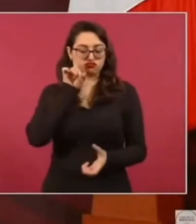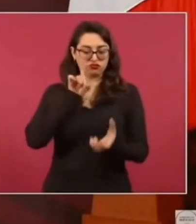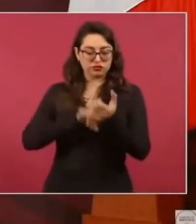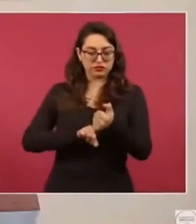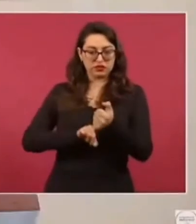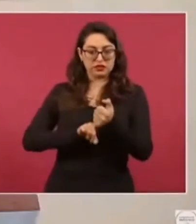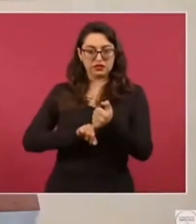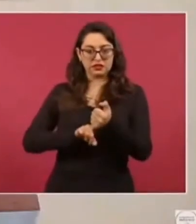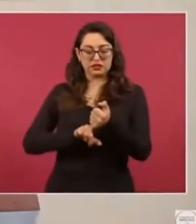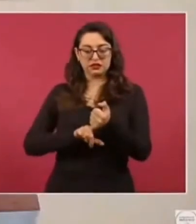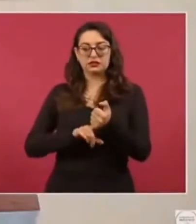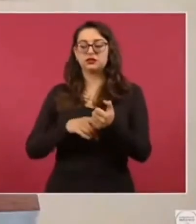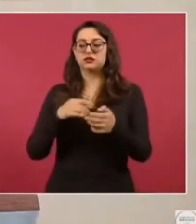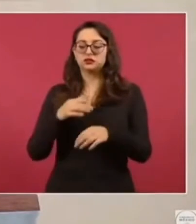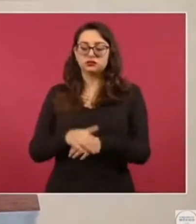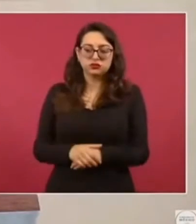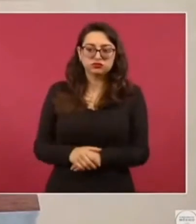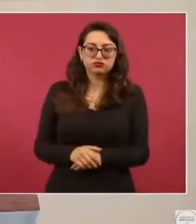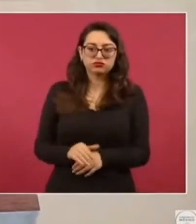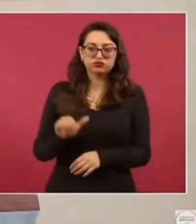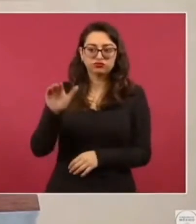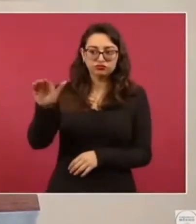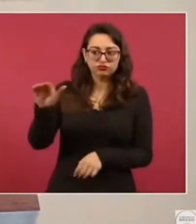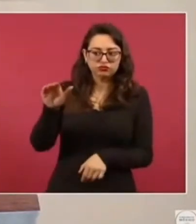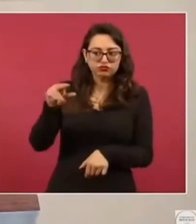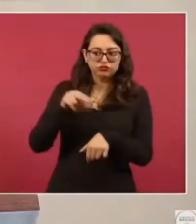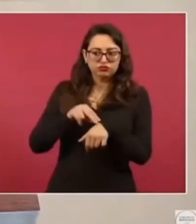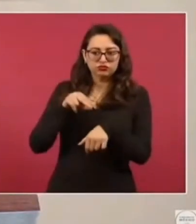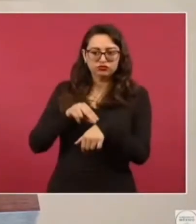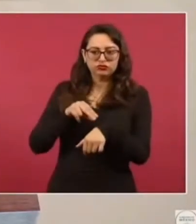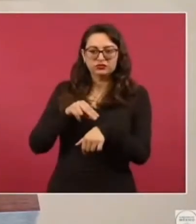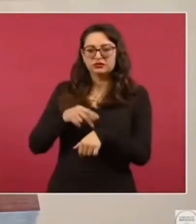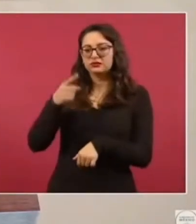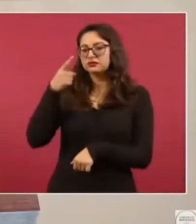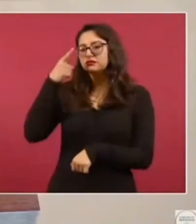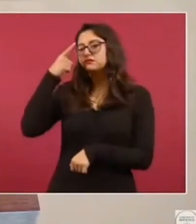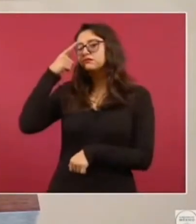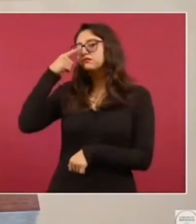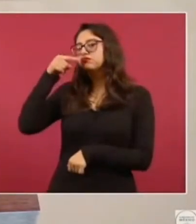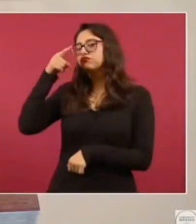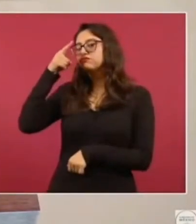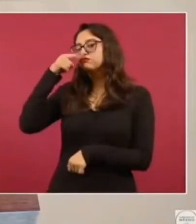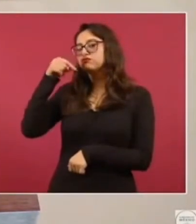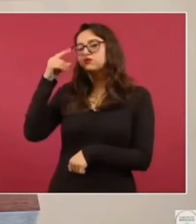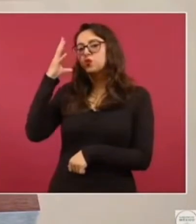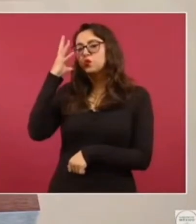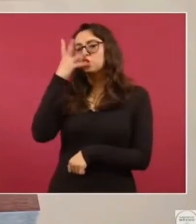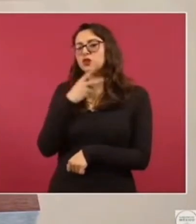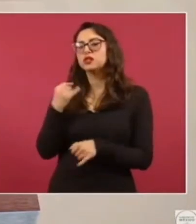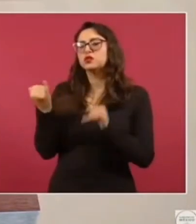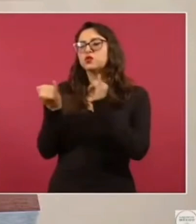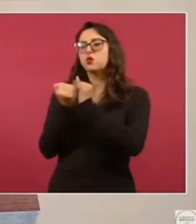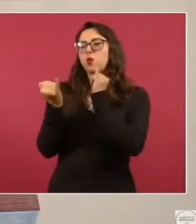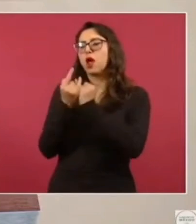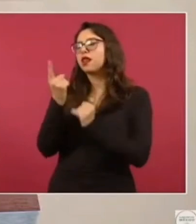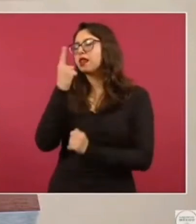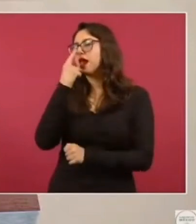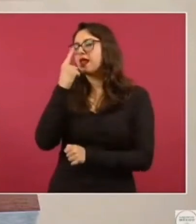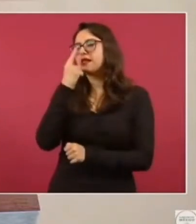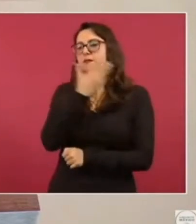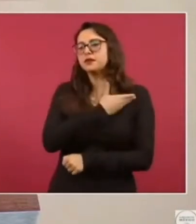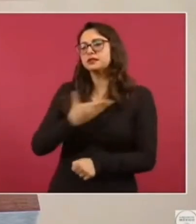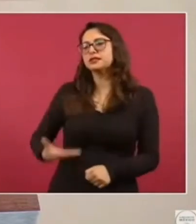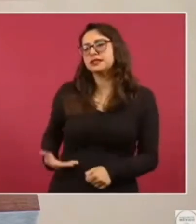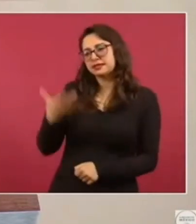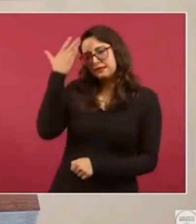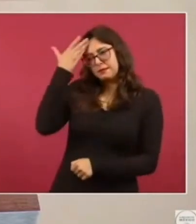Y la esposa le dijo al cirujano plástico, déjele la naricita como la del presidente Peña.